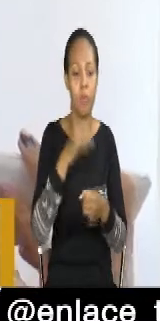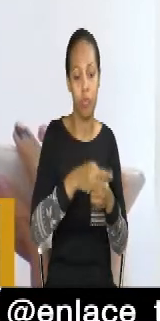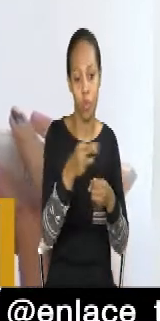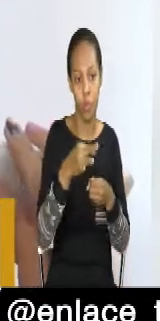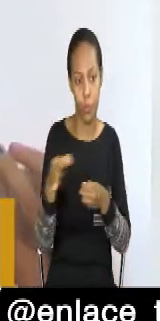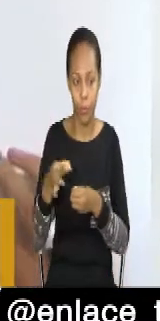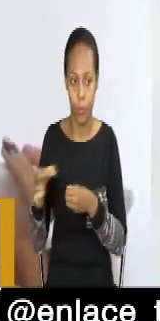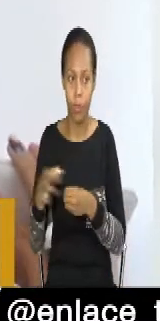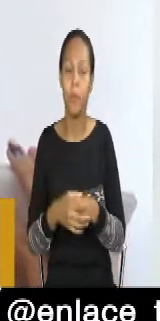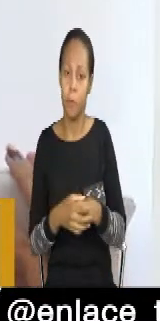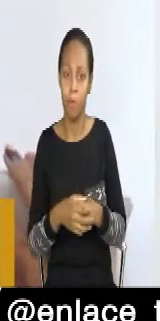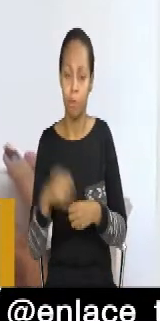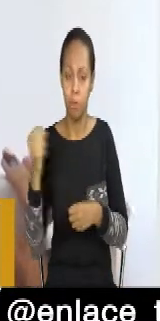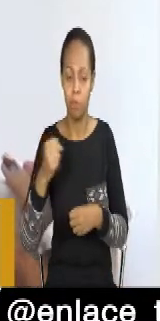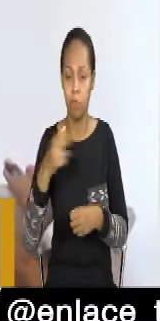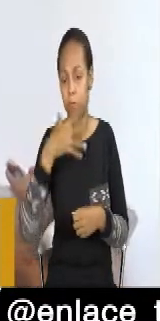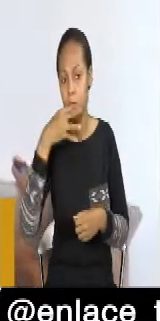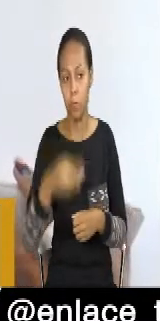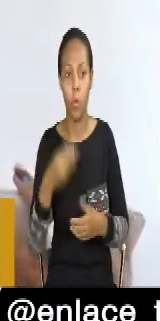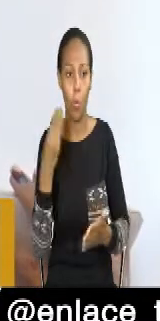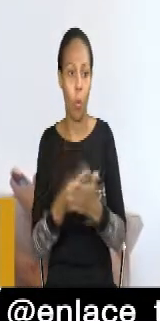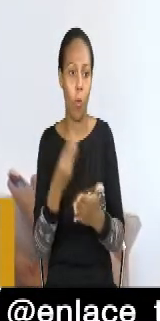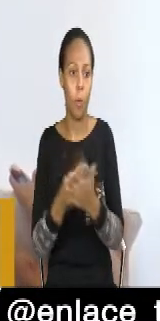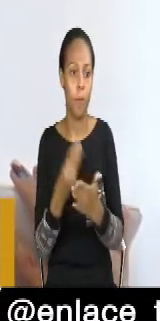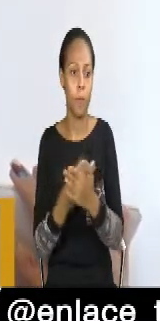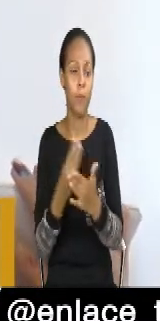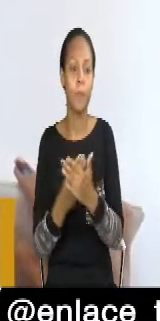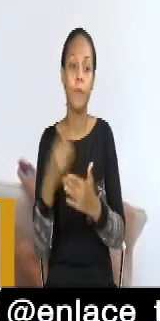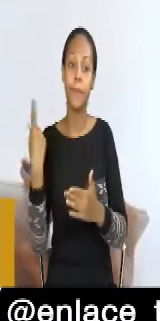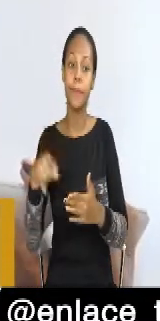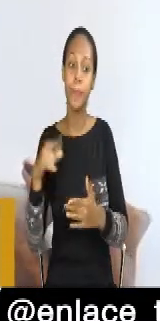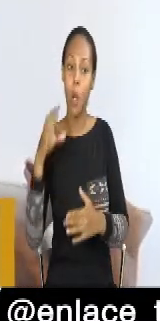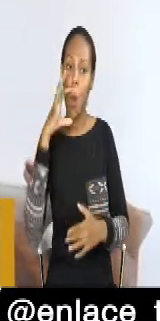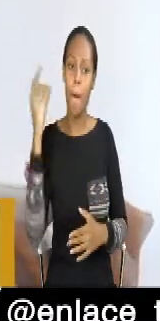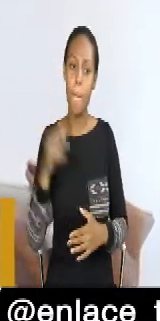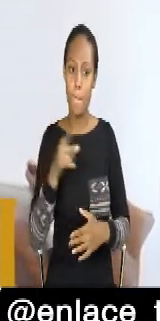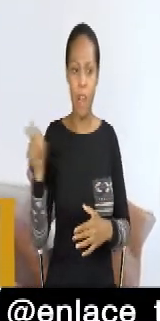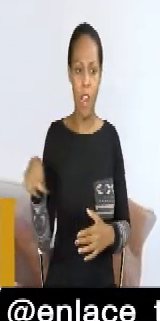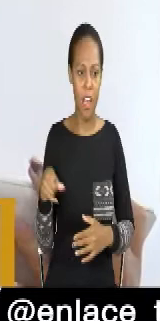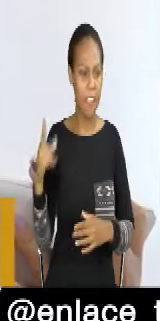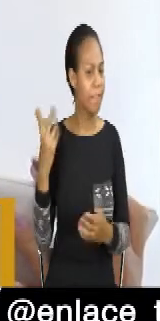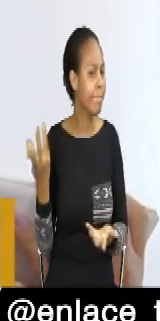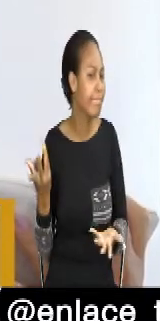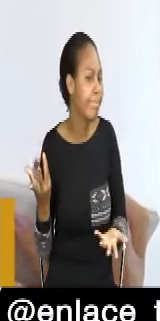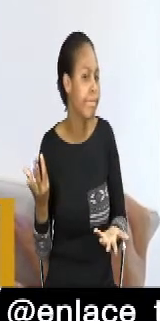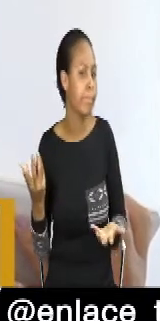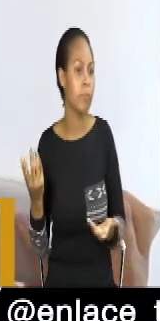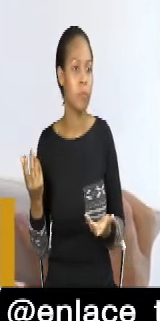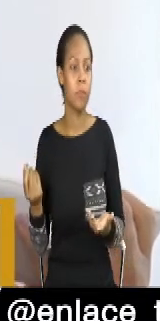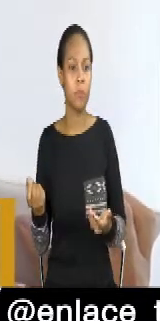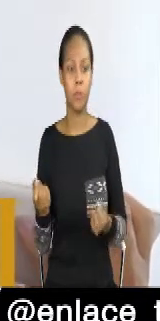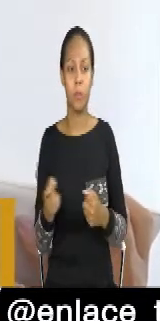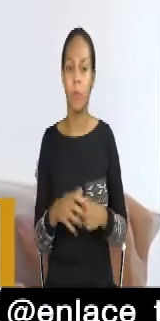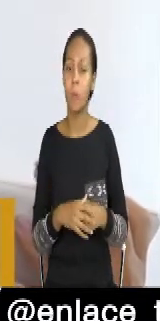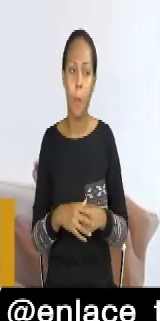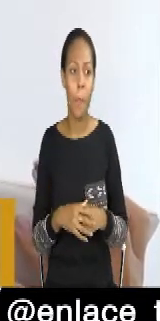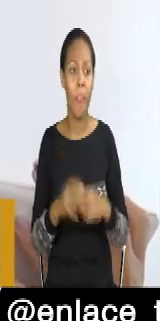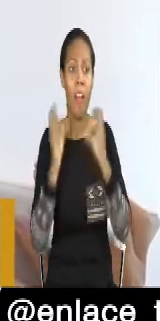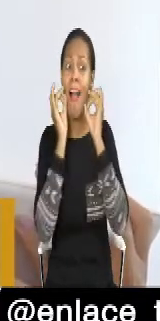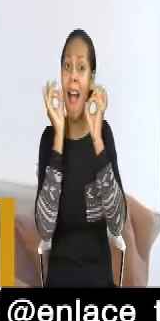que efectivamente este hombre, mediante actos muy